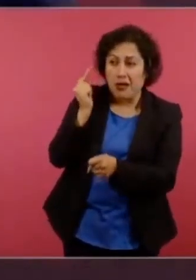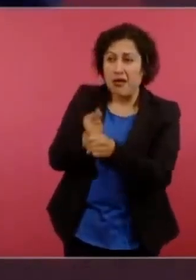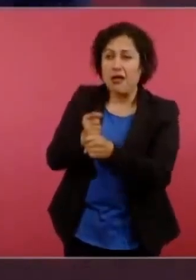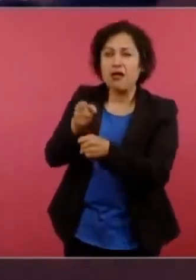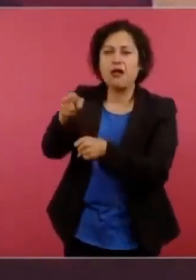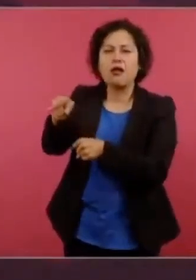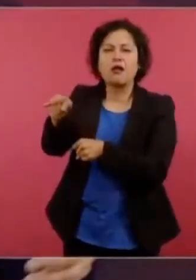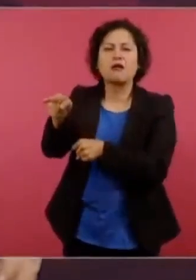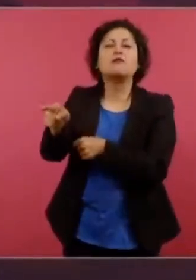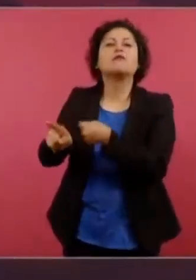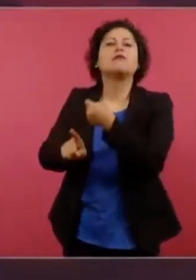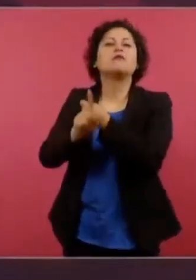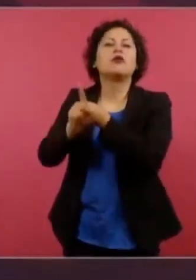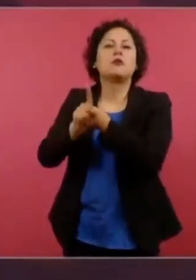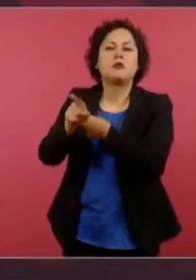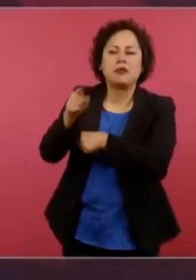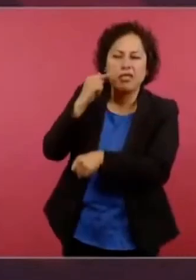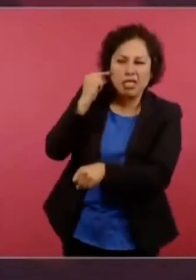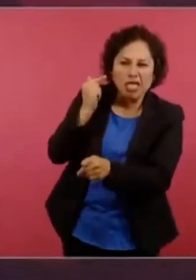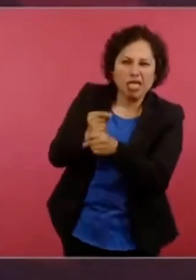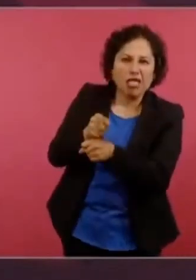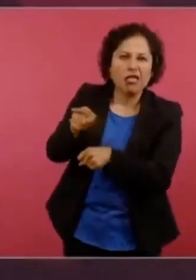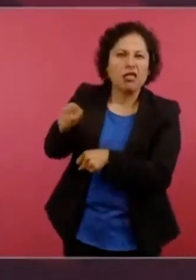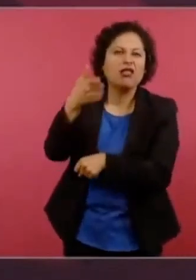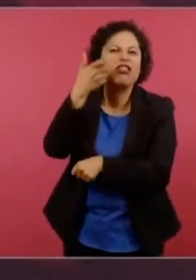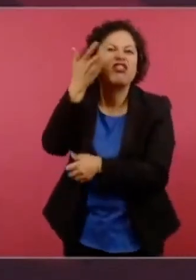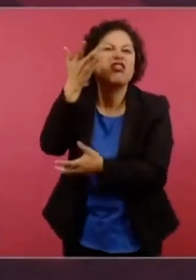es al servicio del dinero,